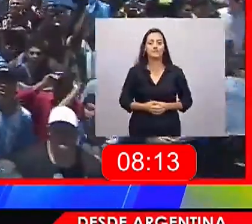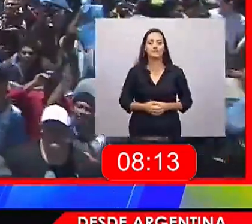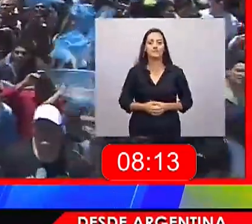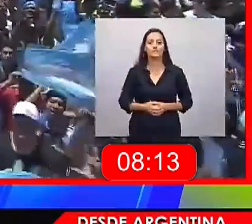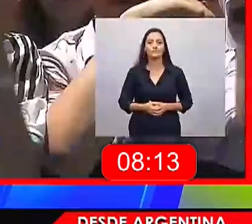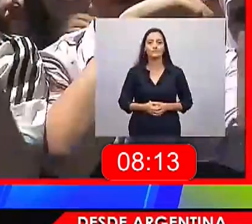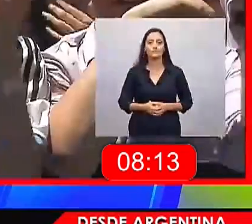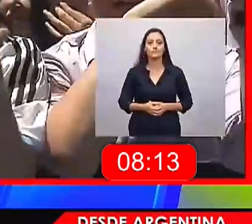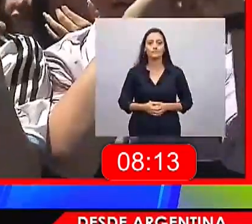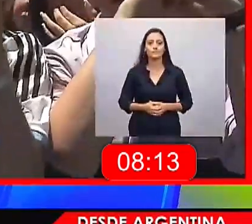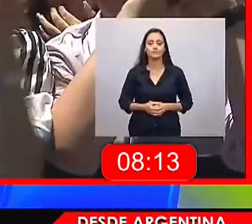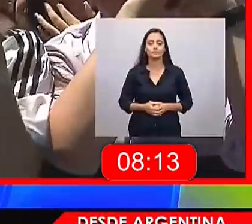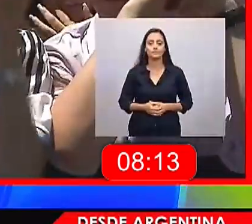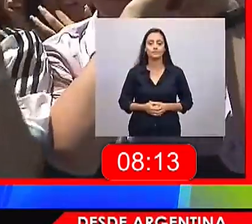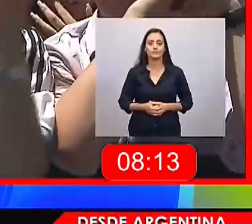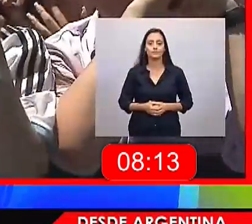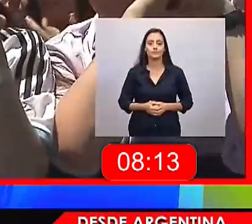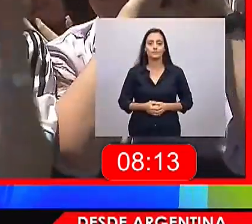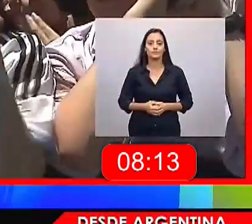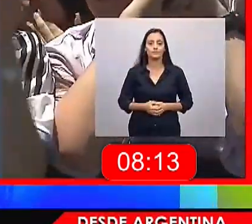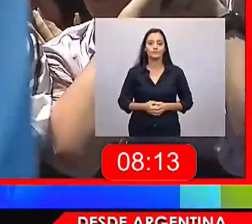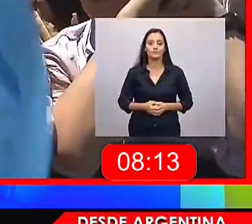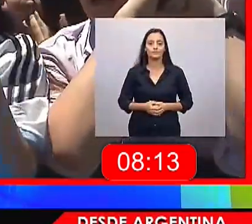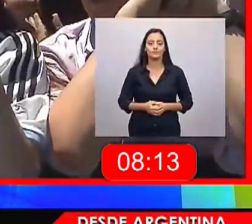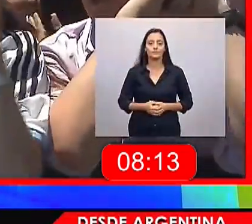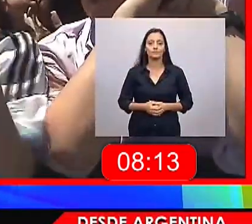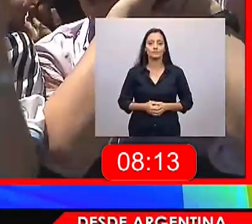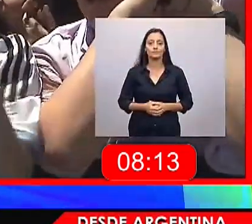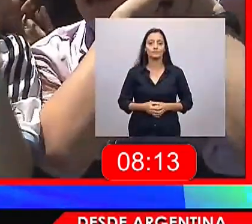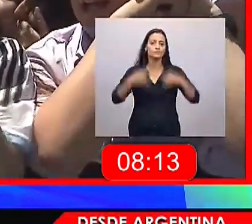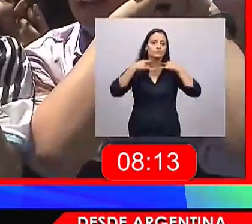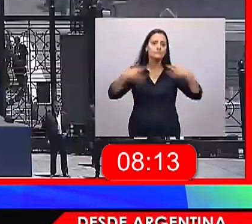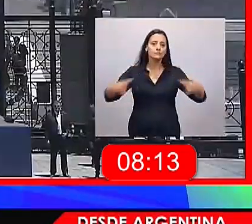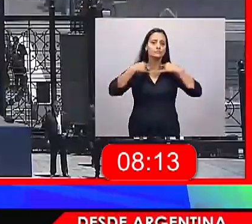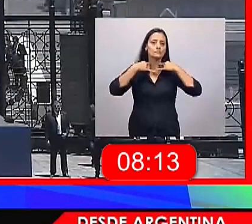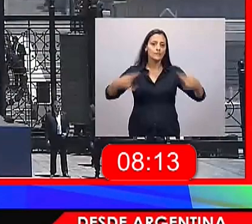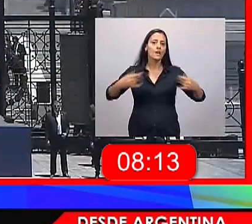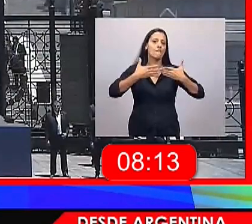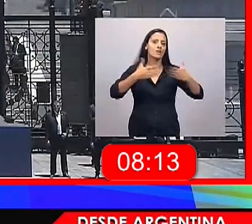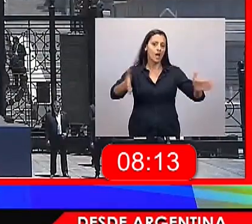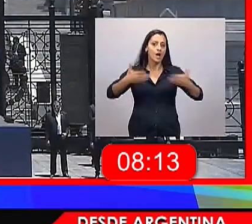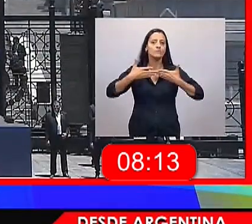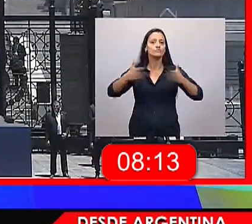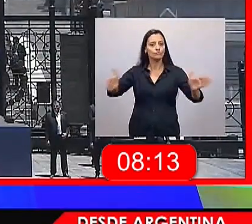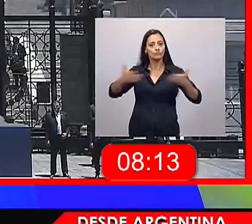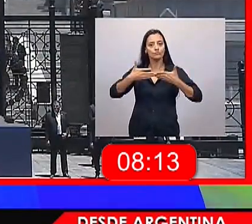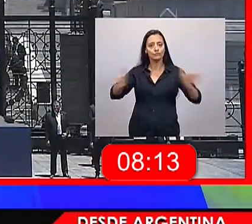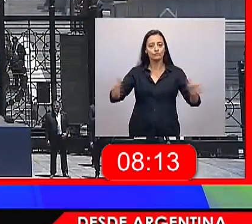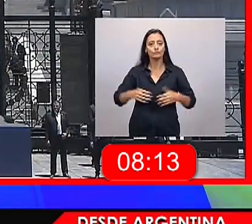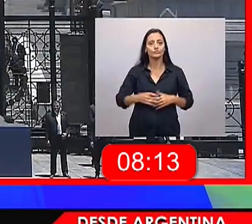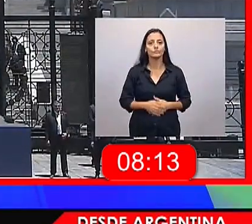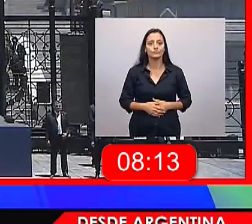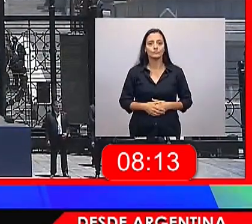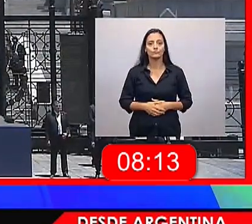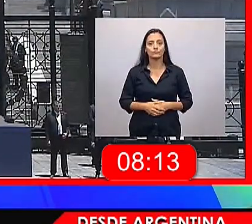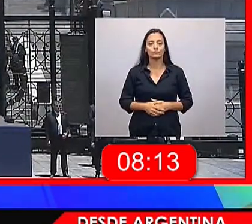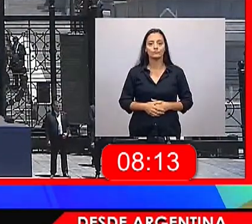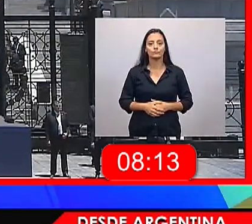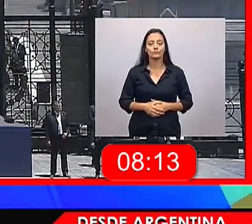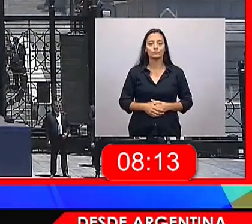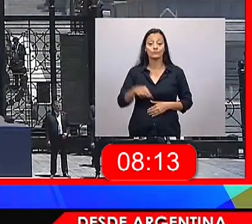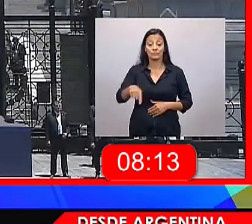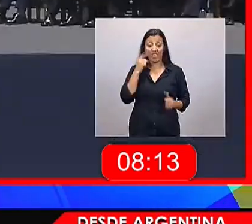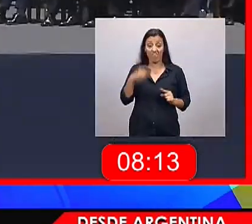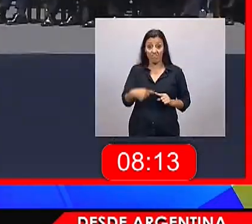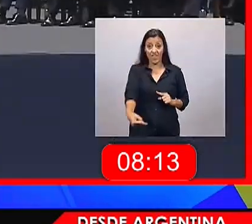su mayoría. El tema es que él aludió a que esta vez el ajuste realmente lo iba a